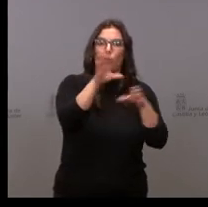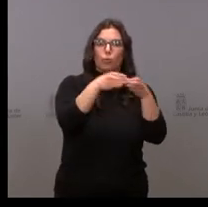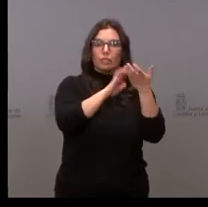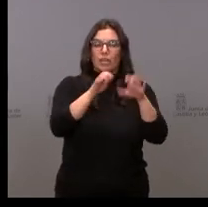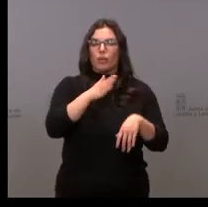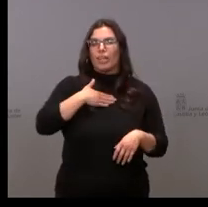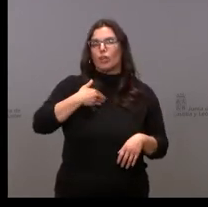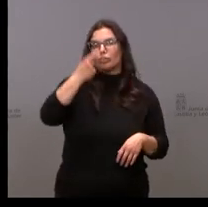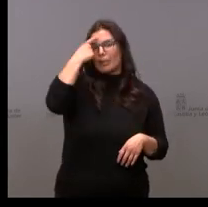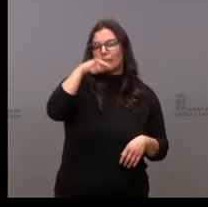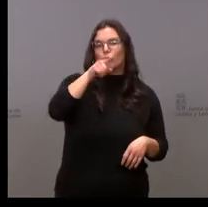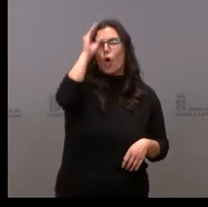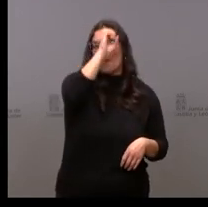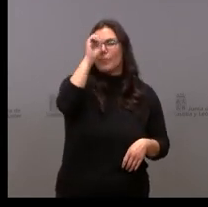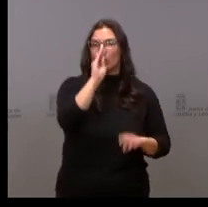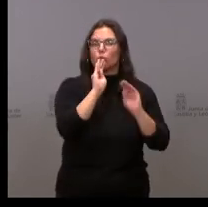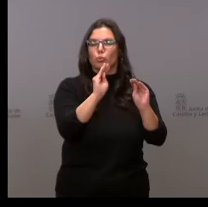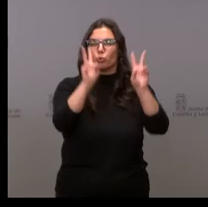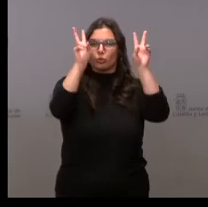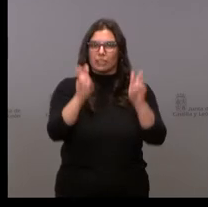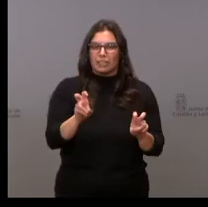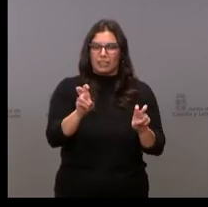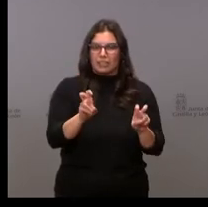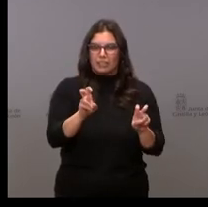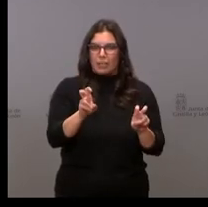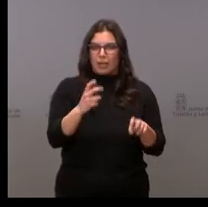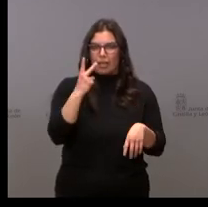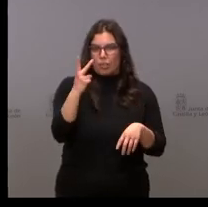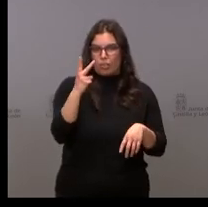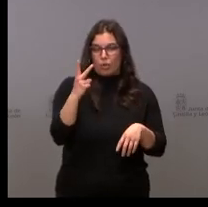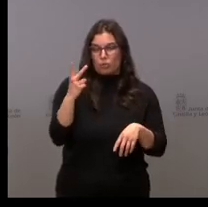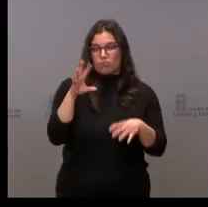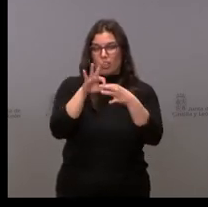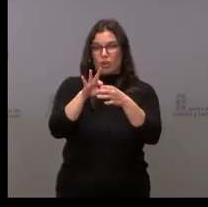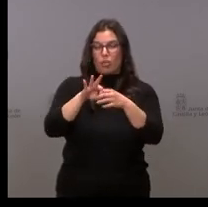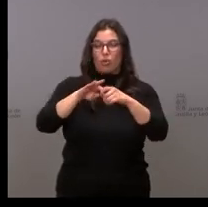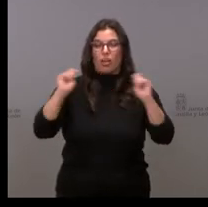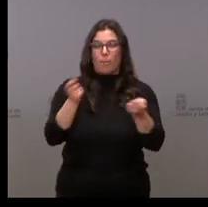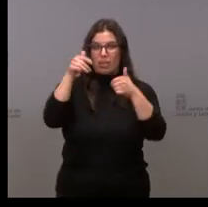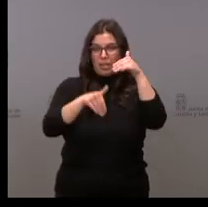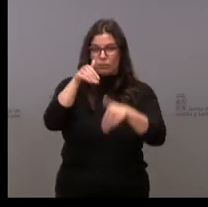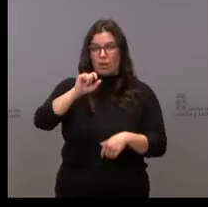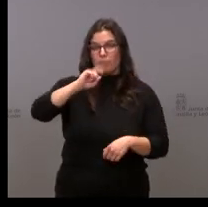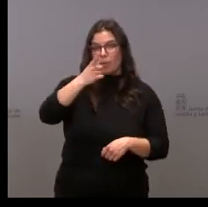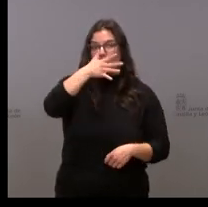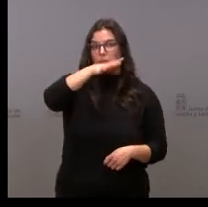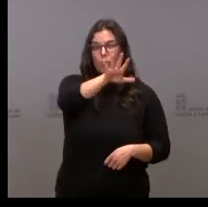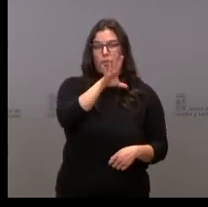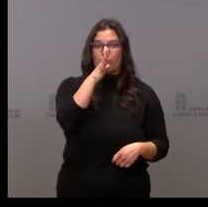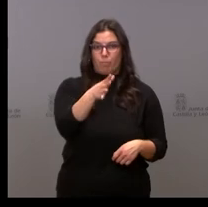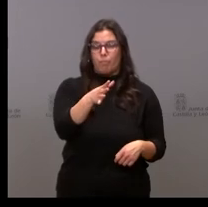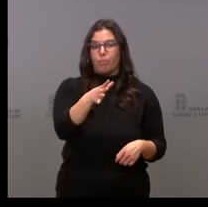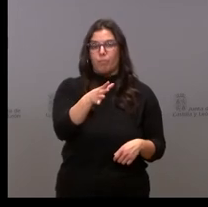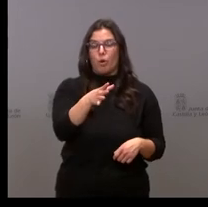portavoz de la junta que sobre los dos asuntos que han surgido en torno a la campaña electoral el primero es la denuncia por el uso partidista de